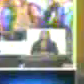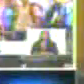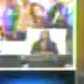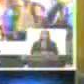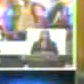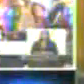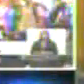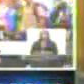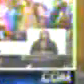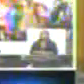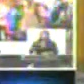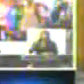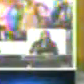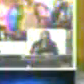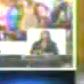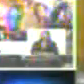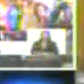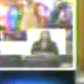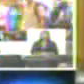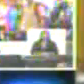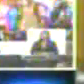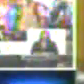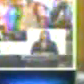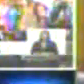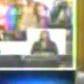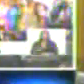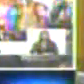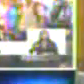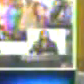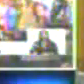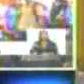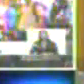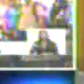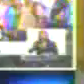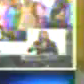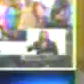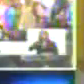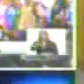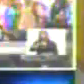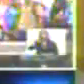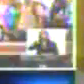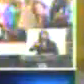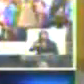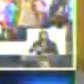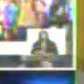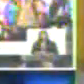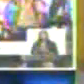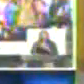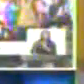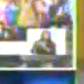futuro en su trabajo y que decidió vender sus pensamientos al mejor postor. Un artista que incluso...